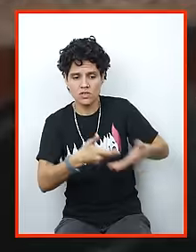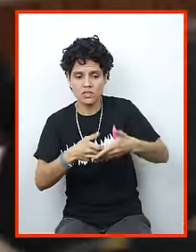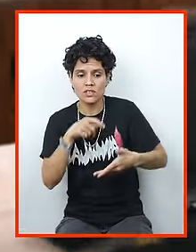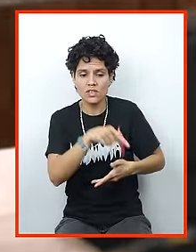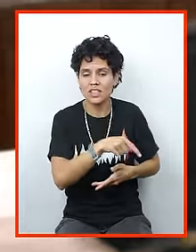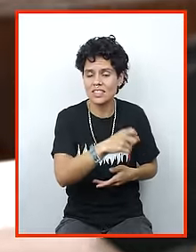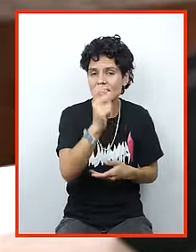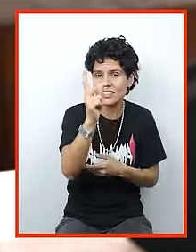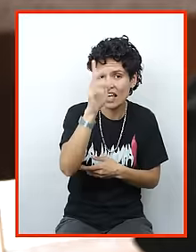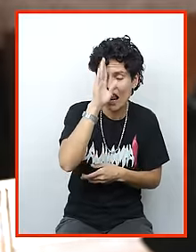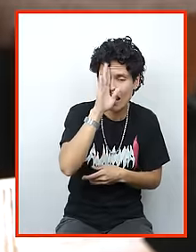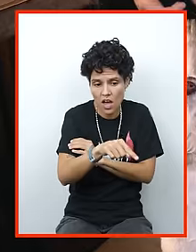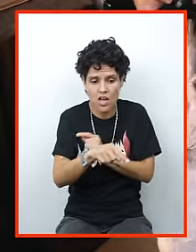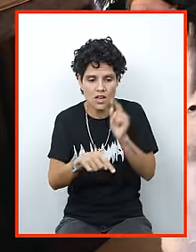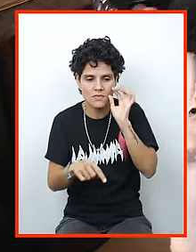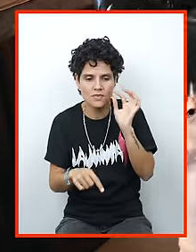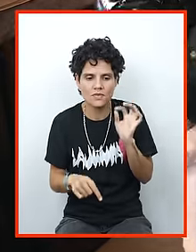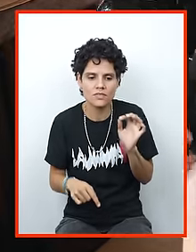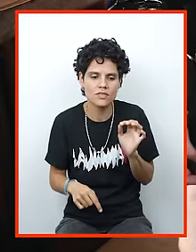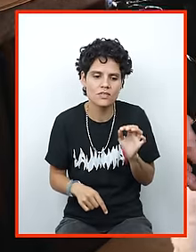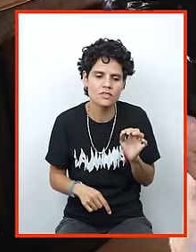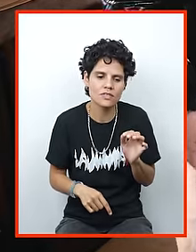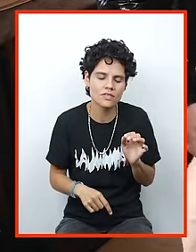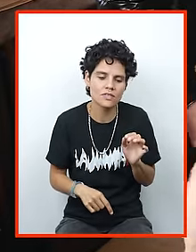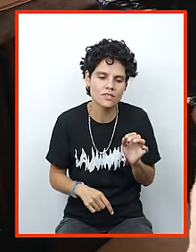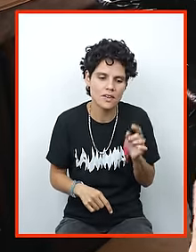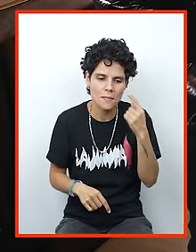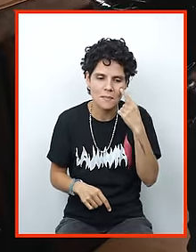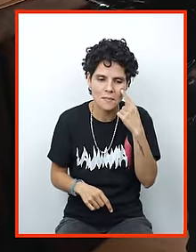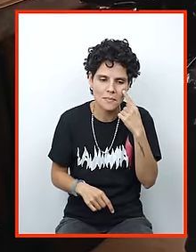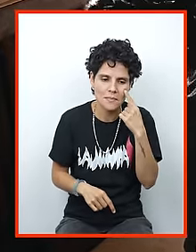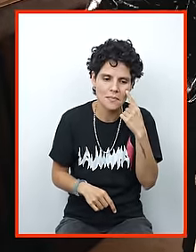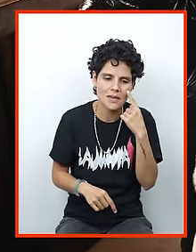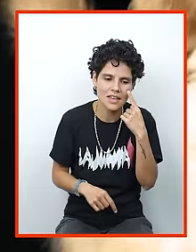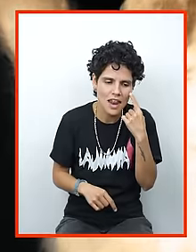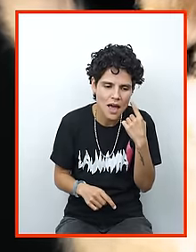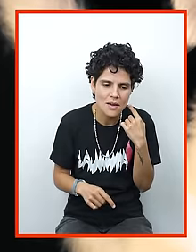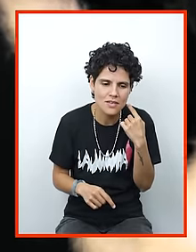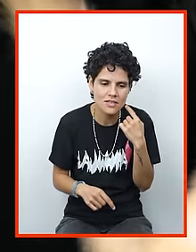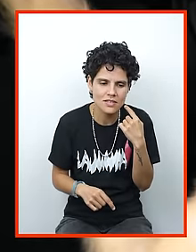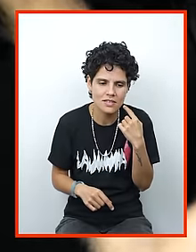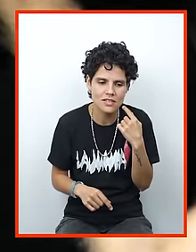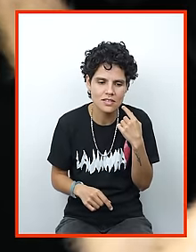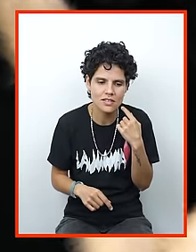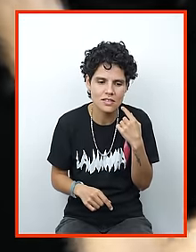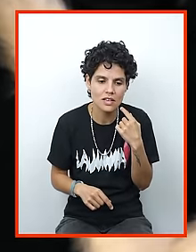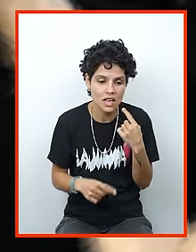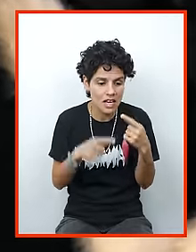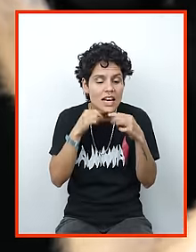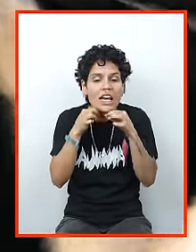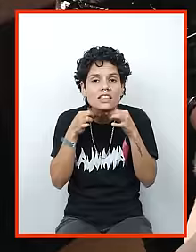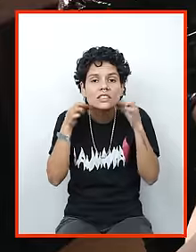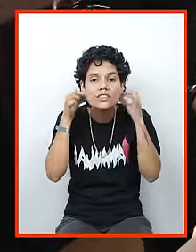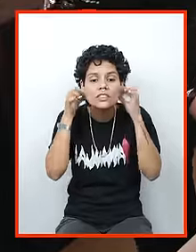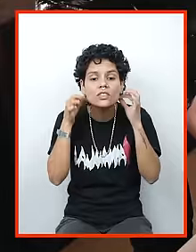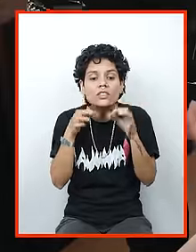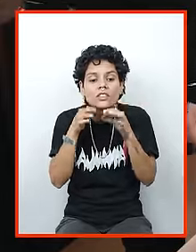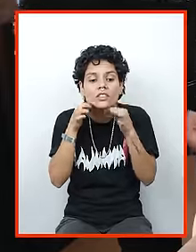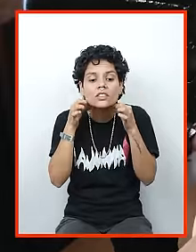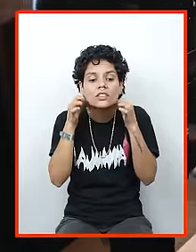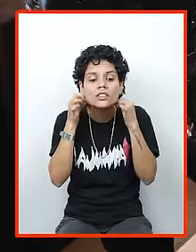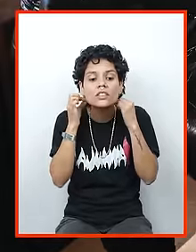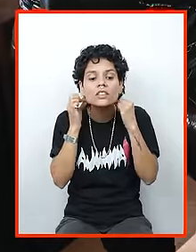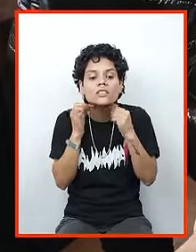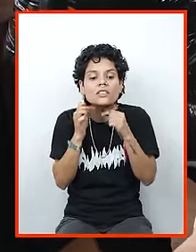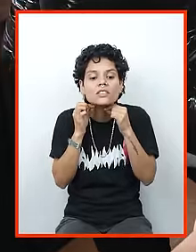calle. Pues sí, estoy esta raza de Star Wars House. Mira, qué regalo. Amor, es para ti. Yo dijiste, ¿qué? Pero el elástico. Ah, tiene elástico,